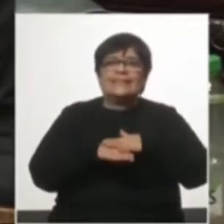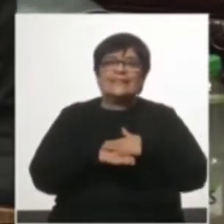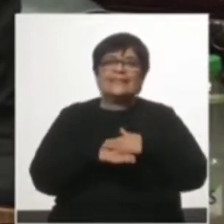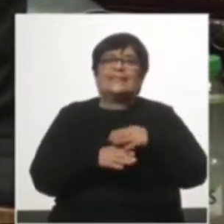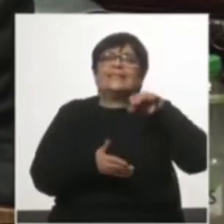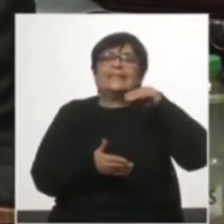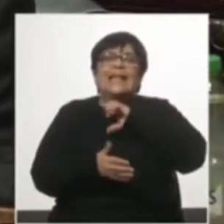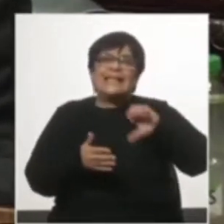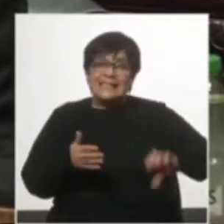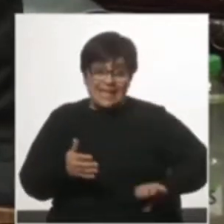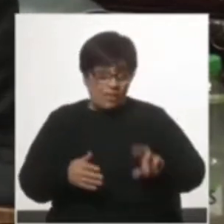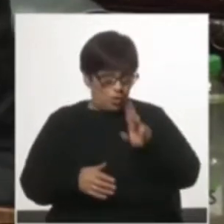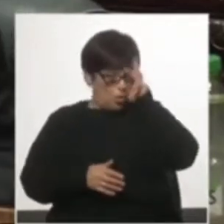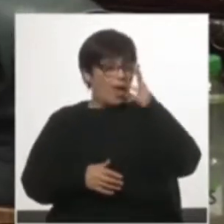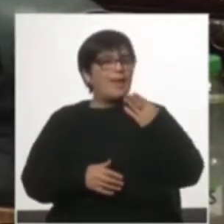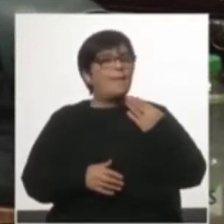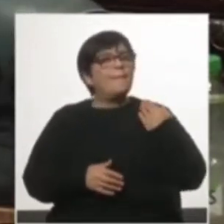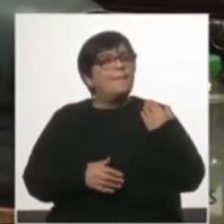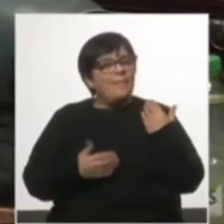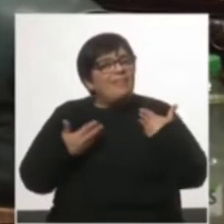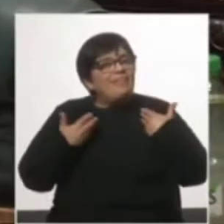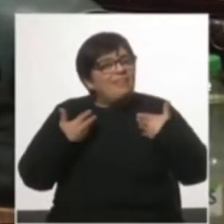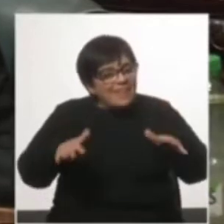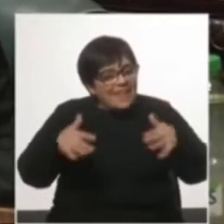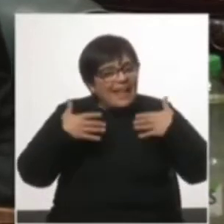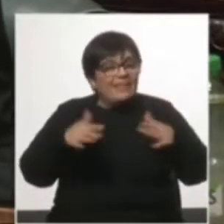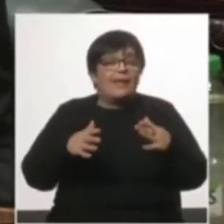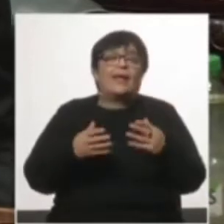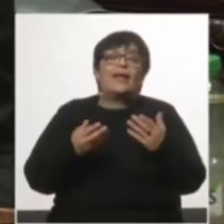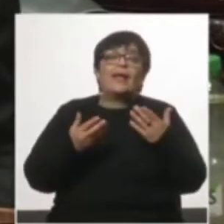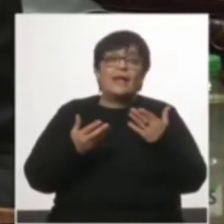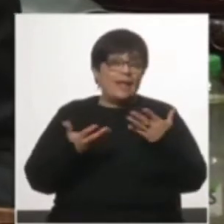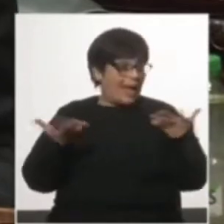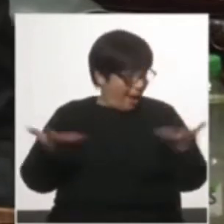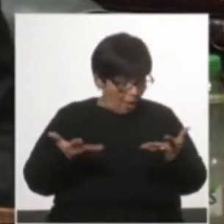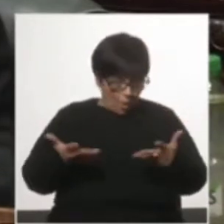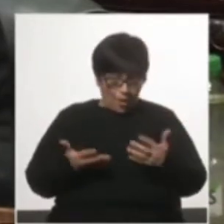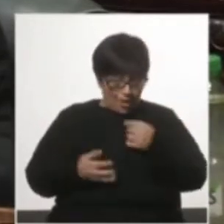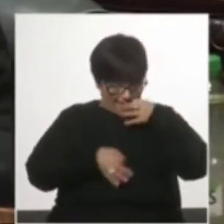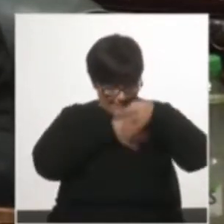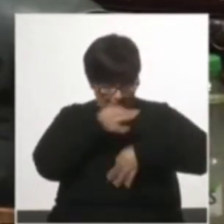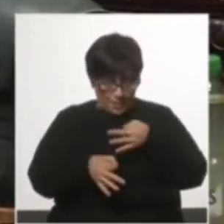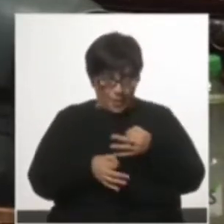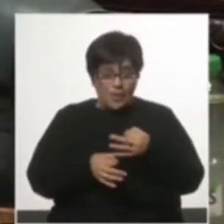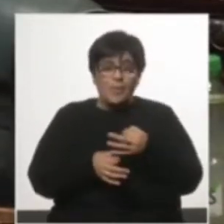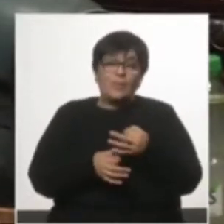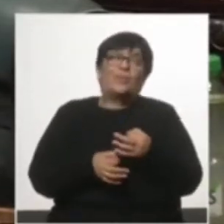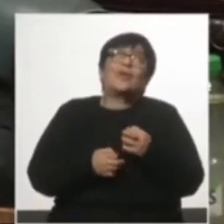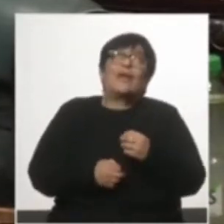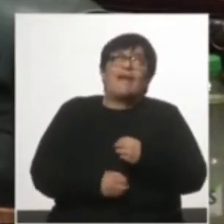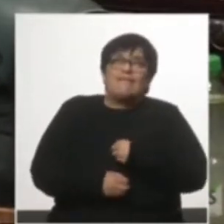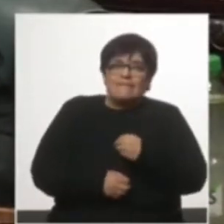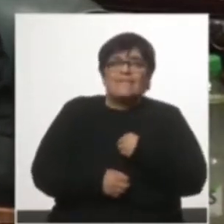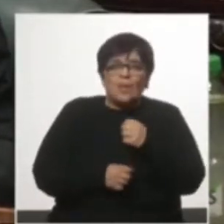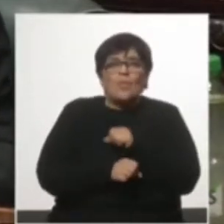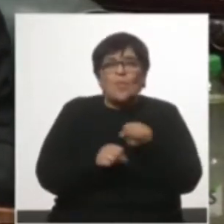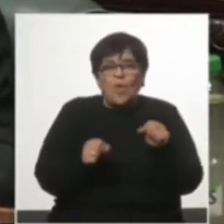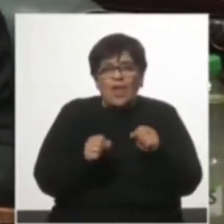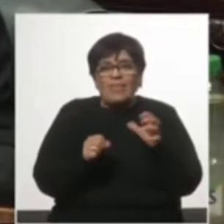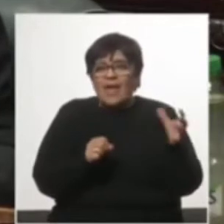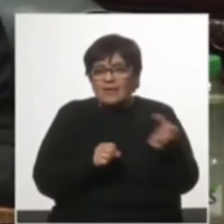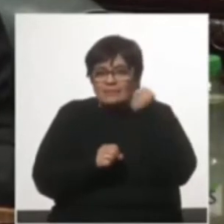y hablo en presente porque tengo todavía la ilusión de que algo de esto pueda darse en